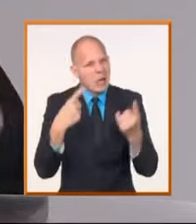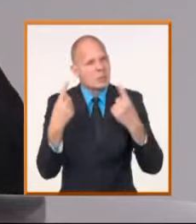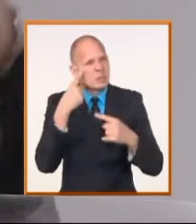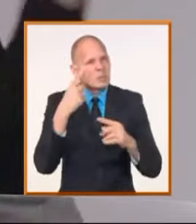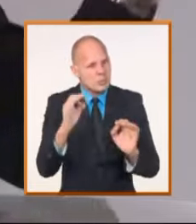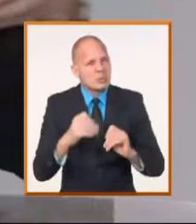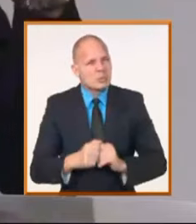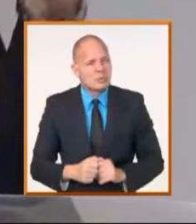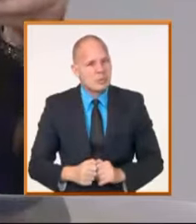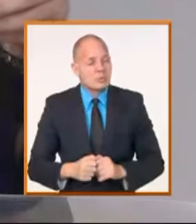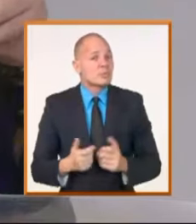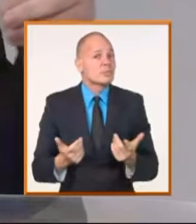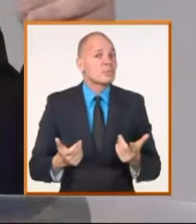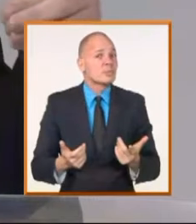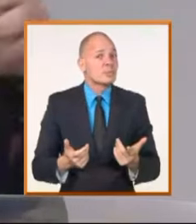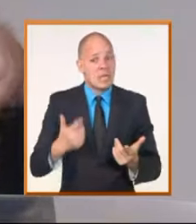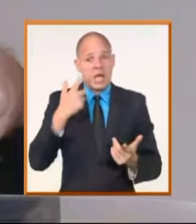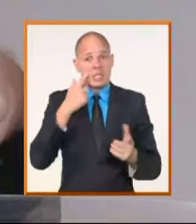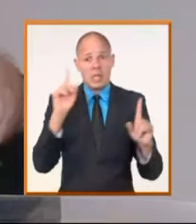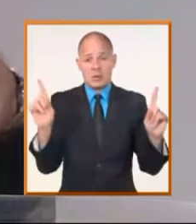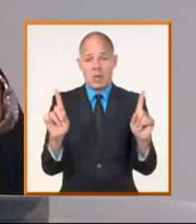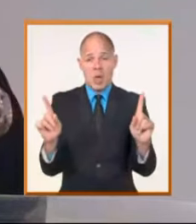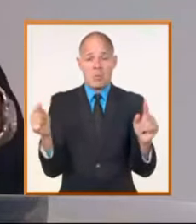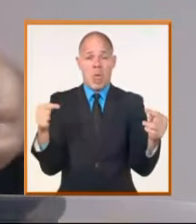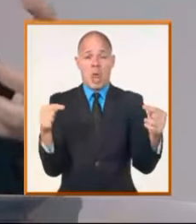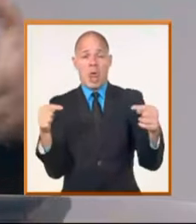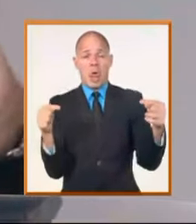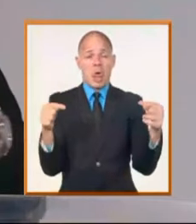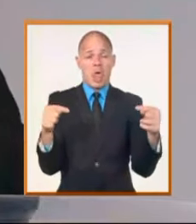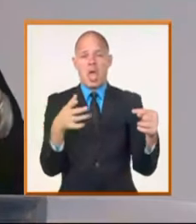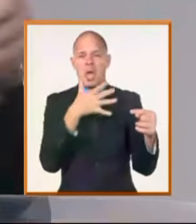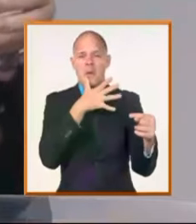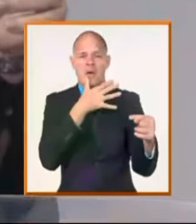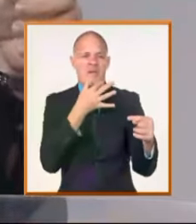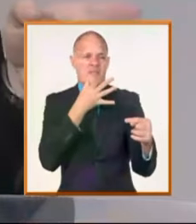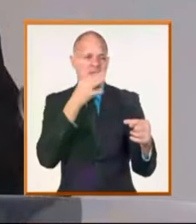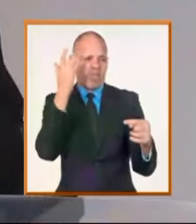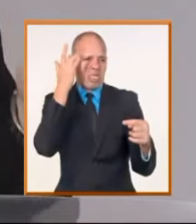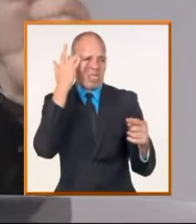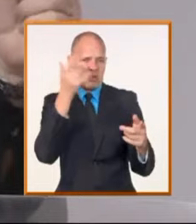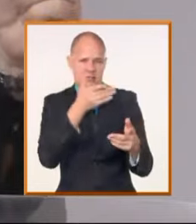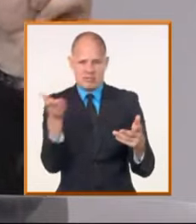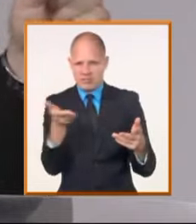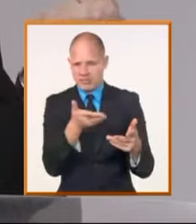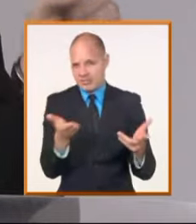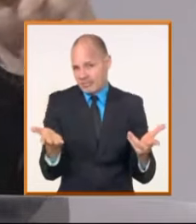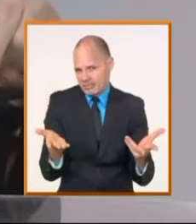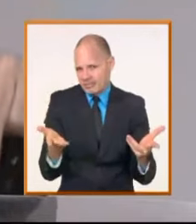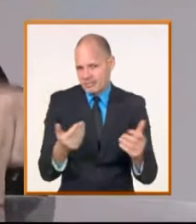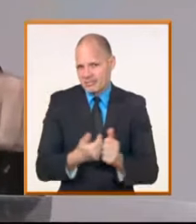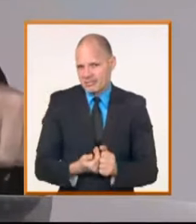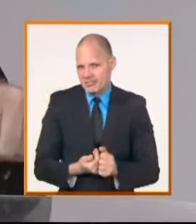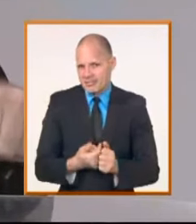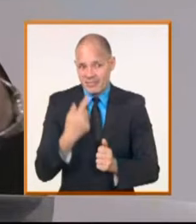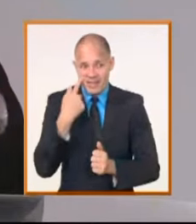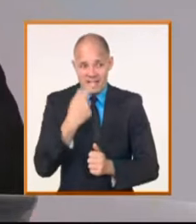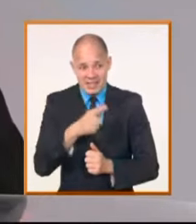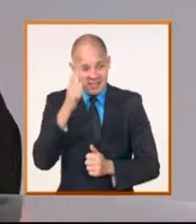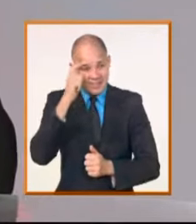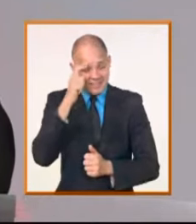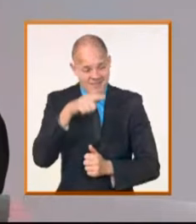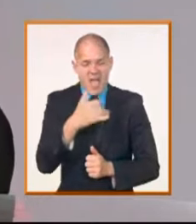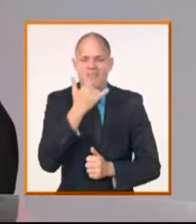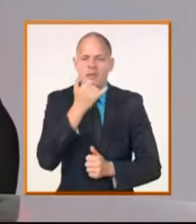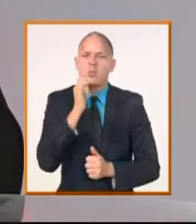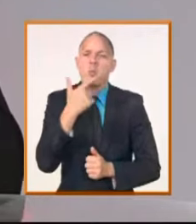Relativamente normal, se está señalando en ese contexto, es parte de la conversación, de parte de la discusión. A Biden lo está afectando mucho la política exterior en este